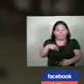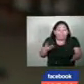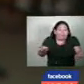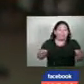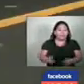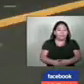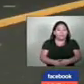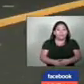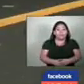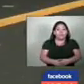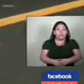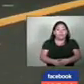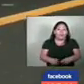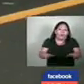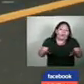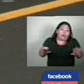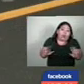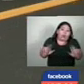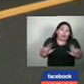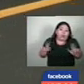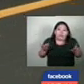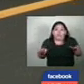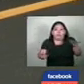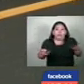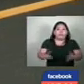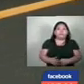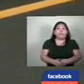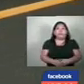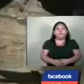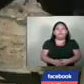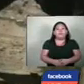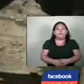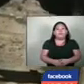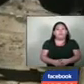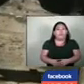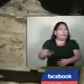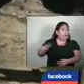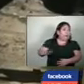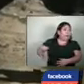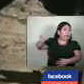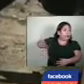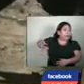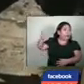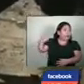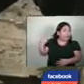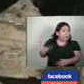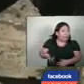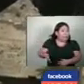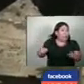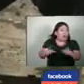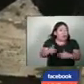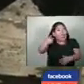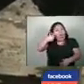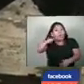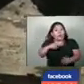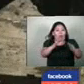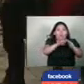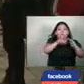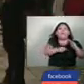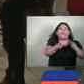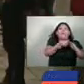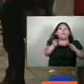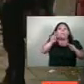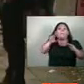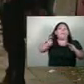pero... pues nos toca chinearlos. Años tenemos. A lo menos yo tengo como 20 años de vivir acá